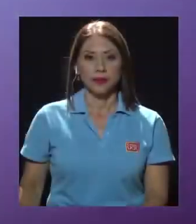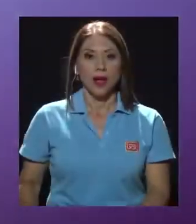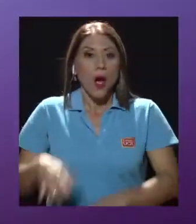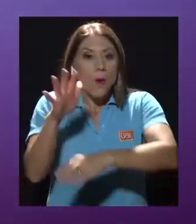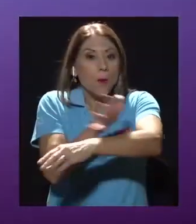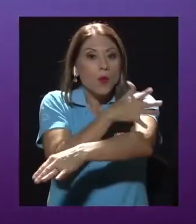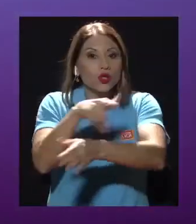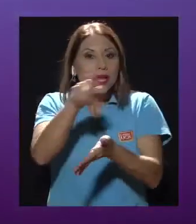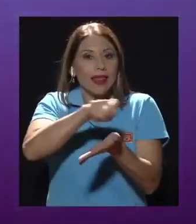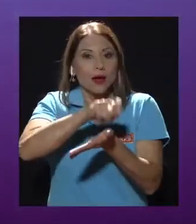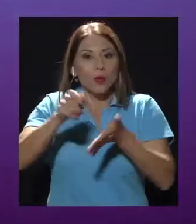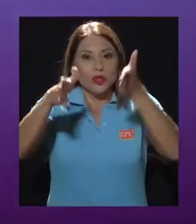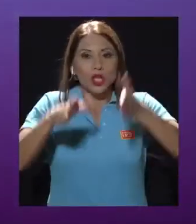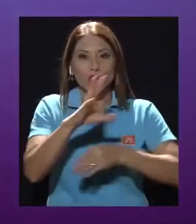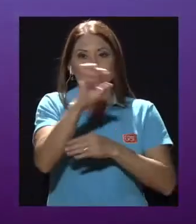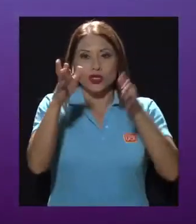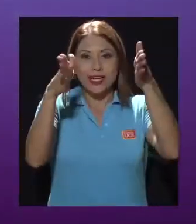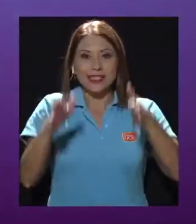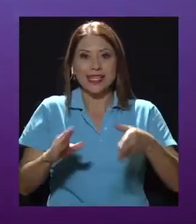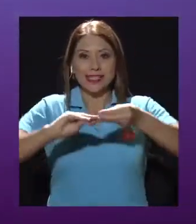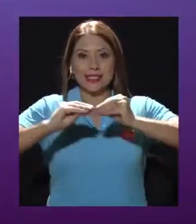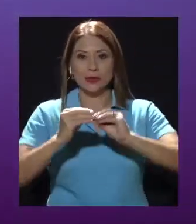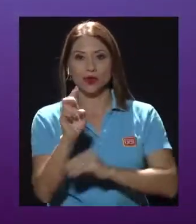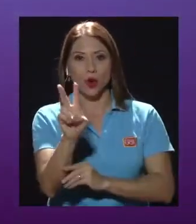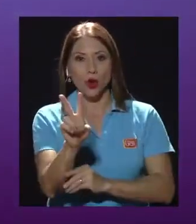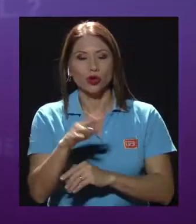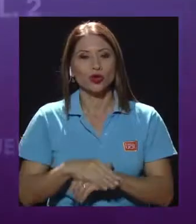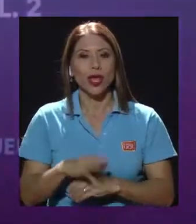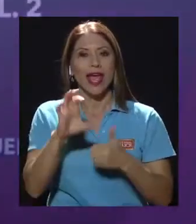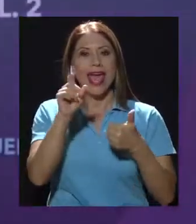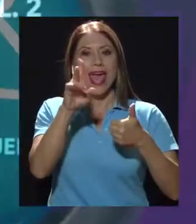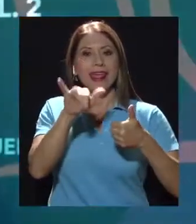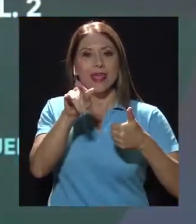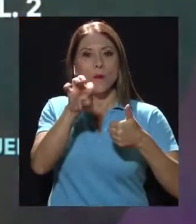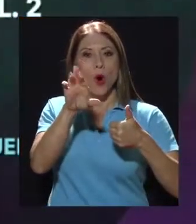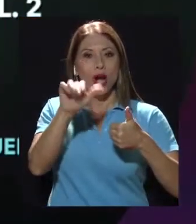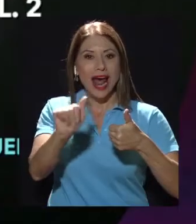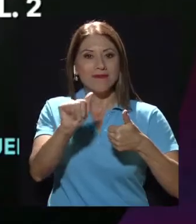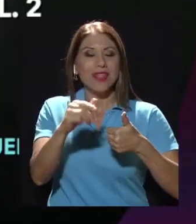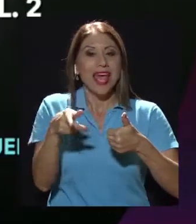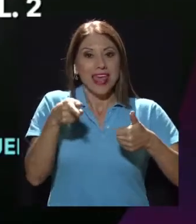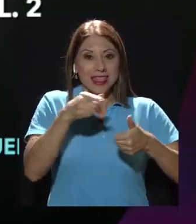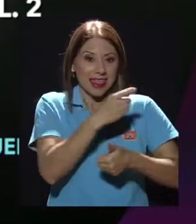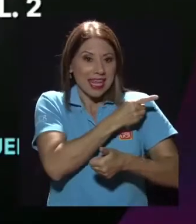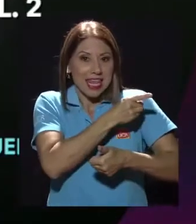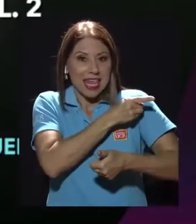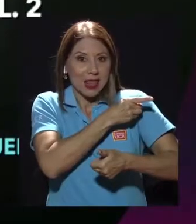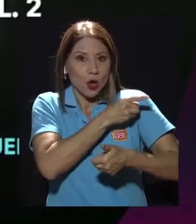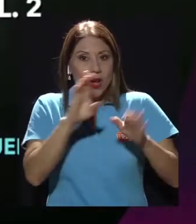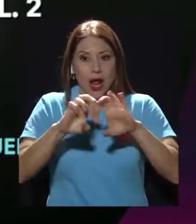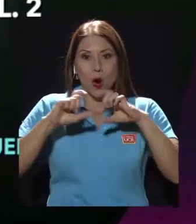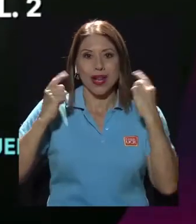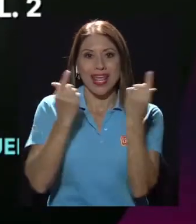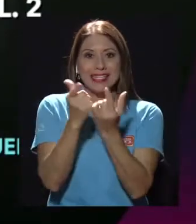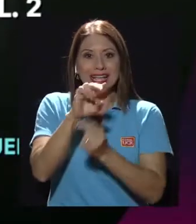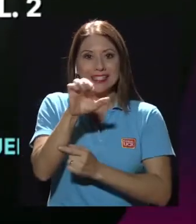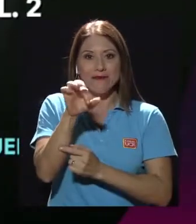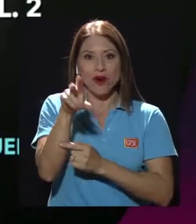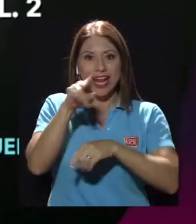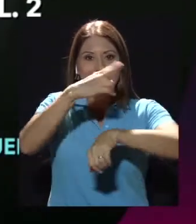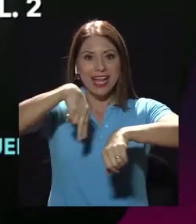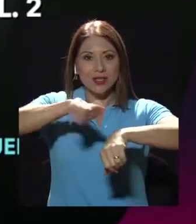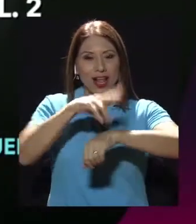Música de compositores costarricenses, volumen 2. Eddie Mora, dirigiendo la Orquesta Sinfónica Nacional de Costa